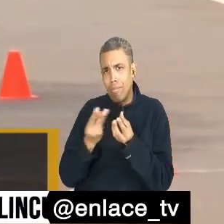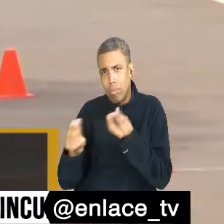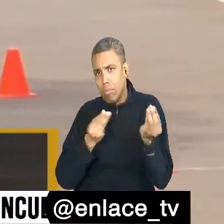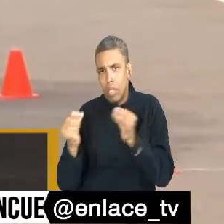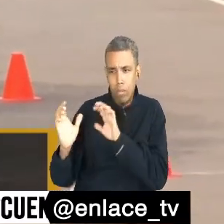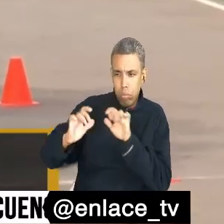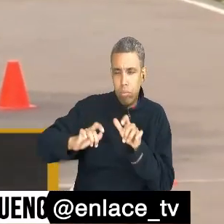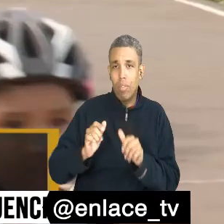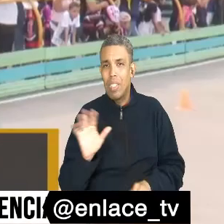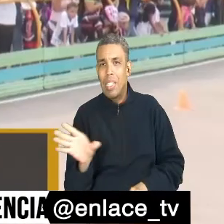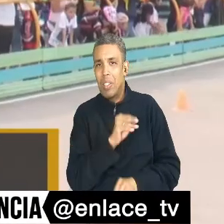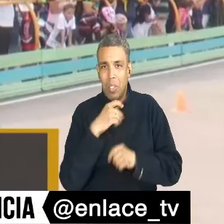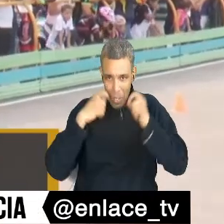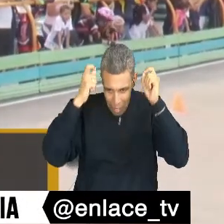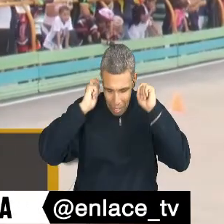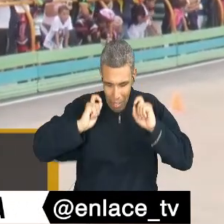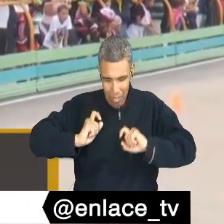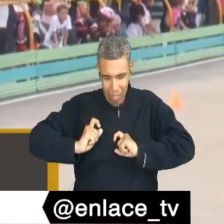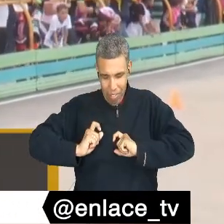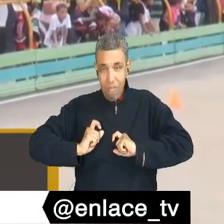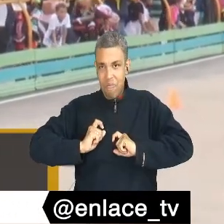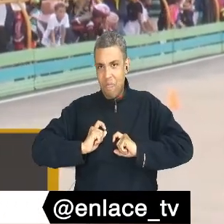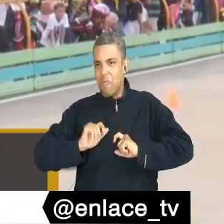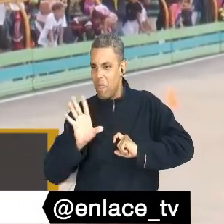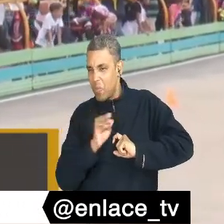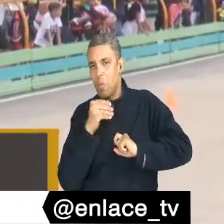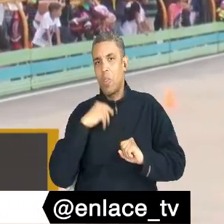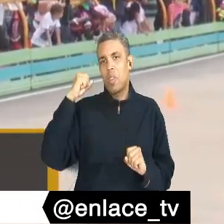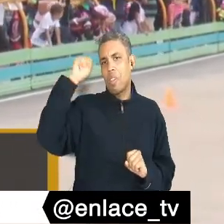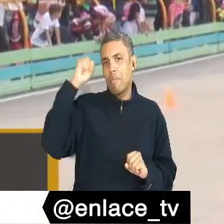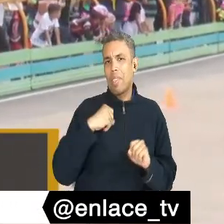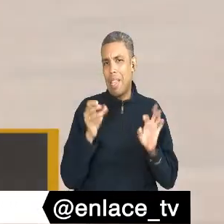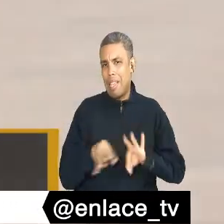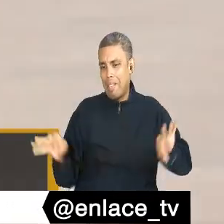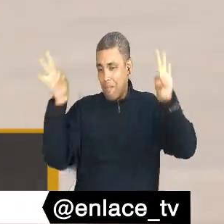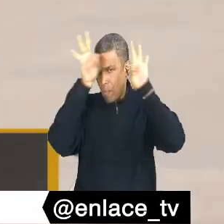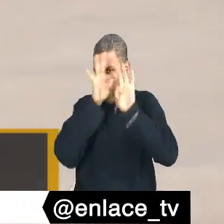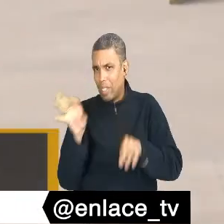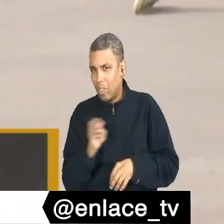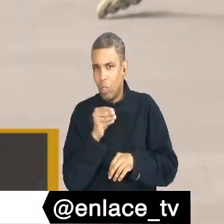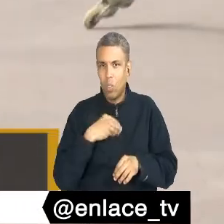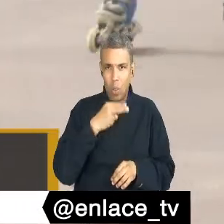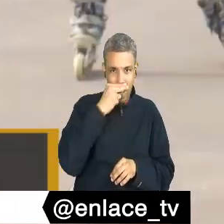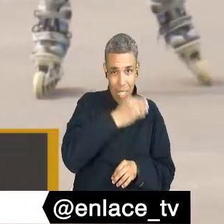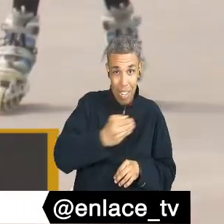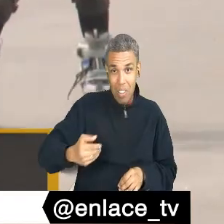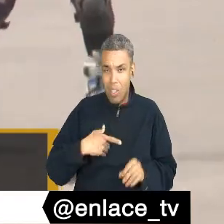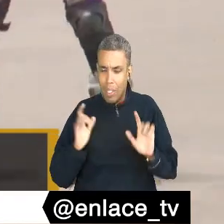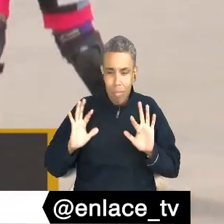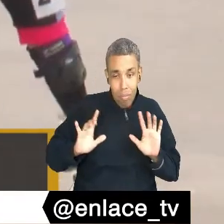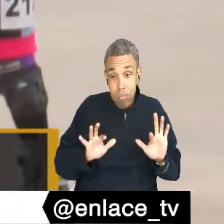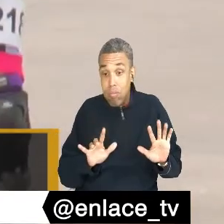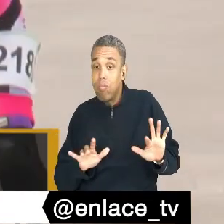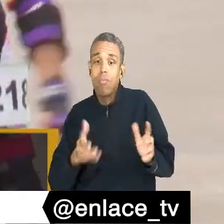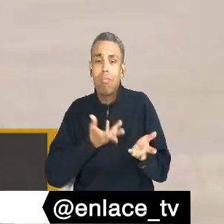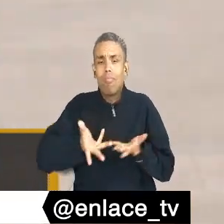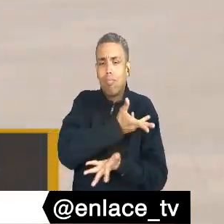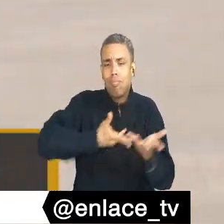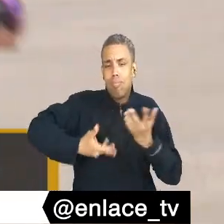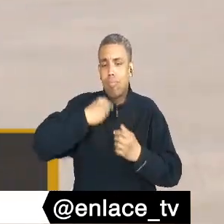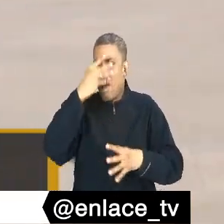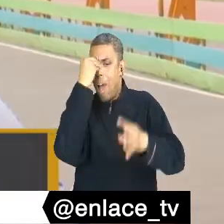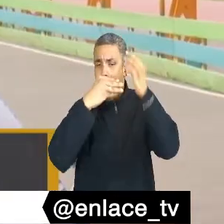lo importante era competir en este gran torneo que le permite a estos chicos socializar, aprender y sobre todo hacer